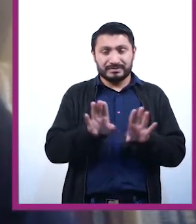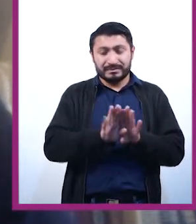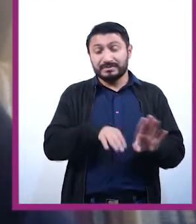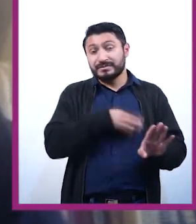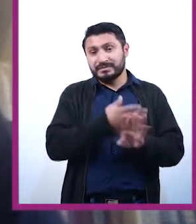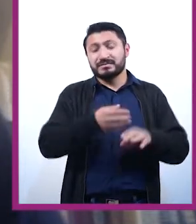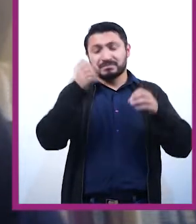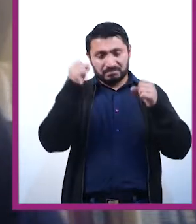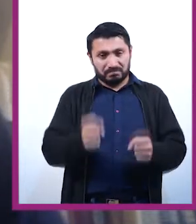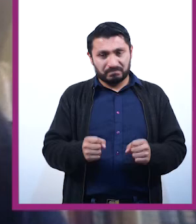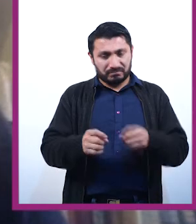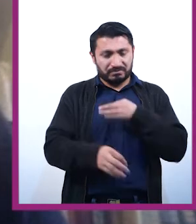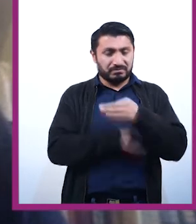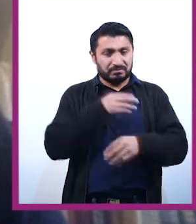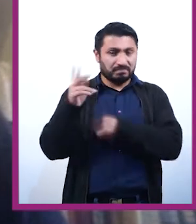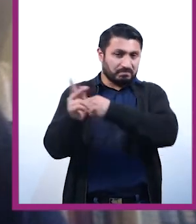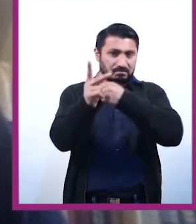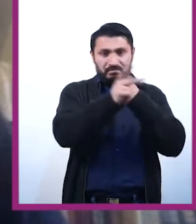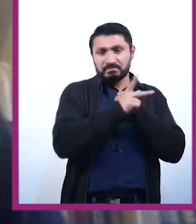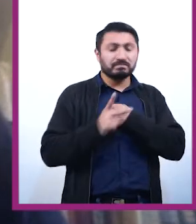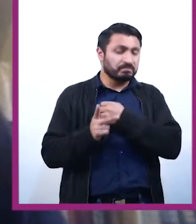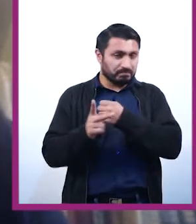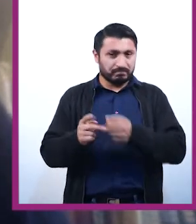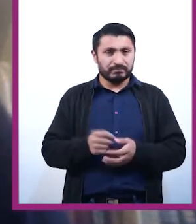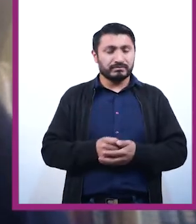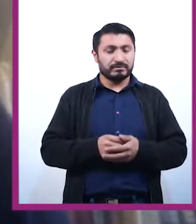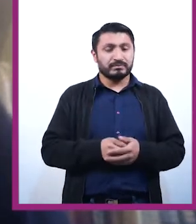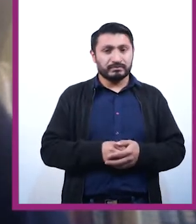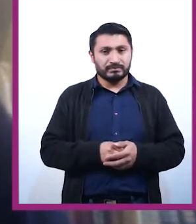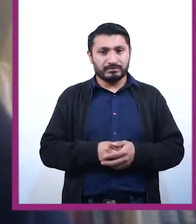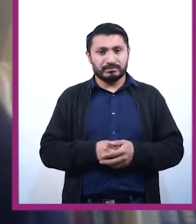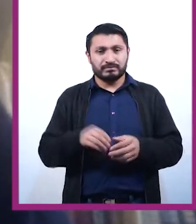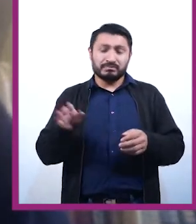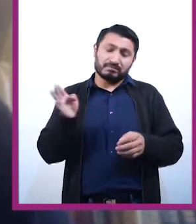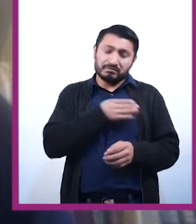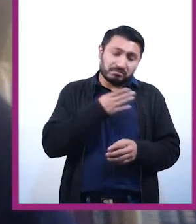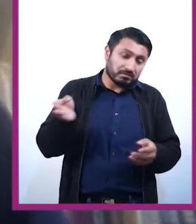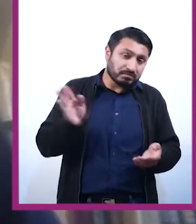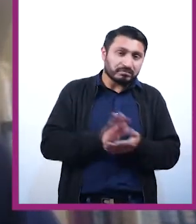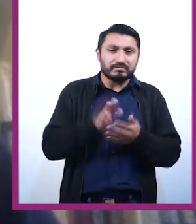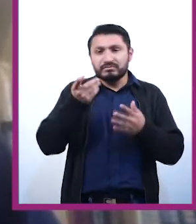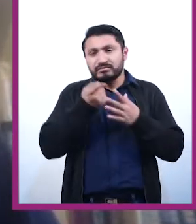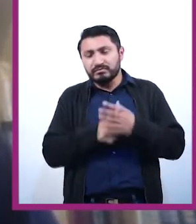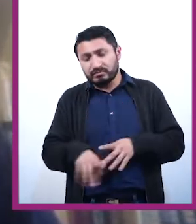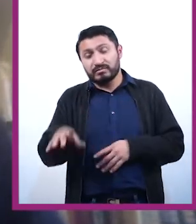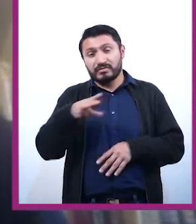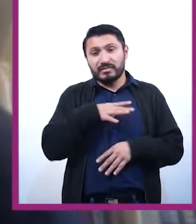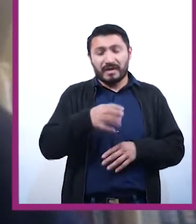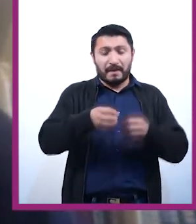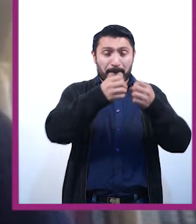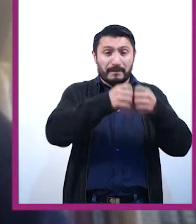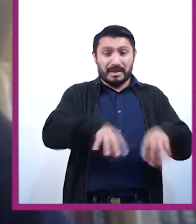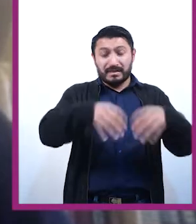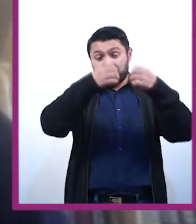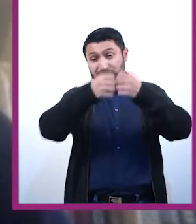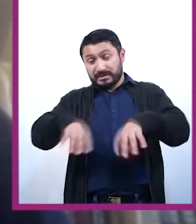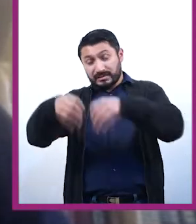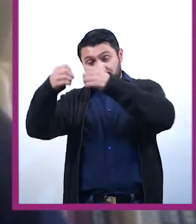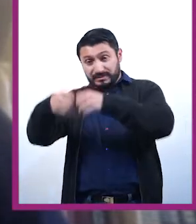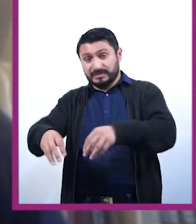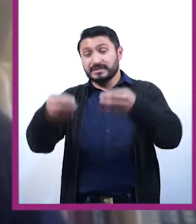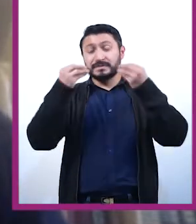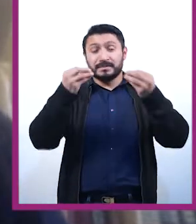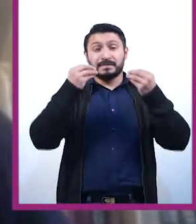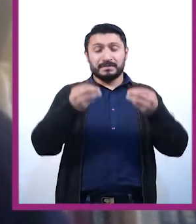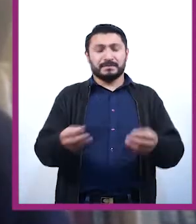afectó seguramente a todos los otros países. Porque, bueno, empezaron a tener pérdidas,